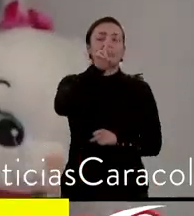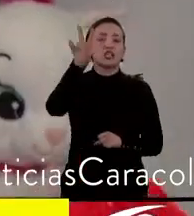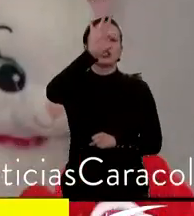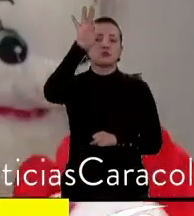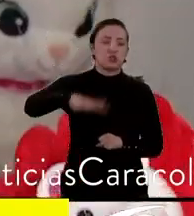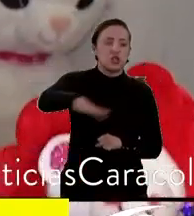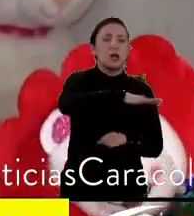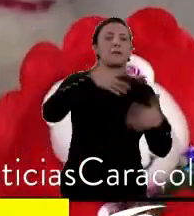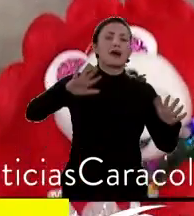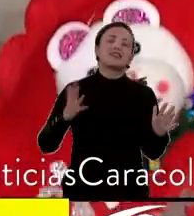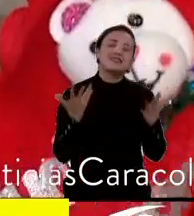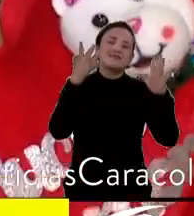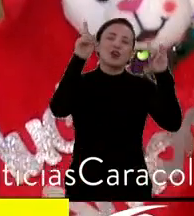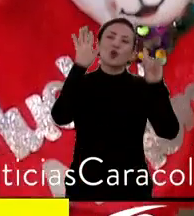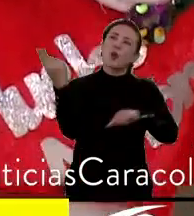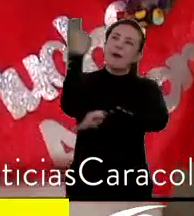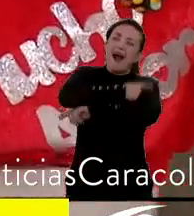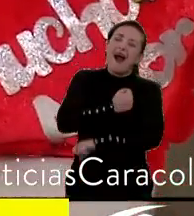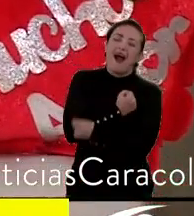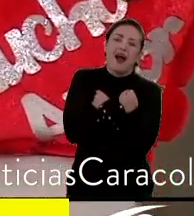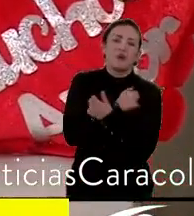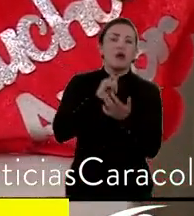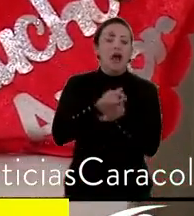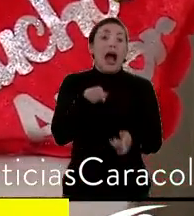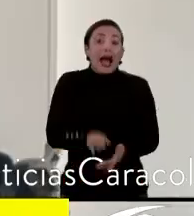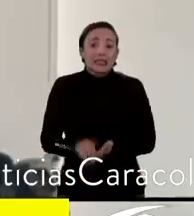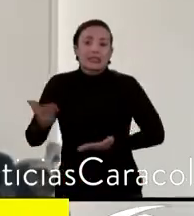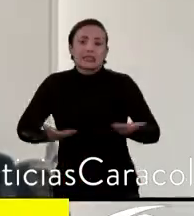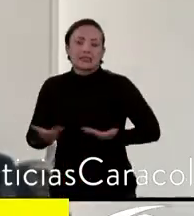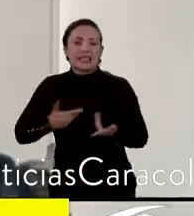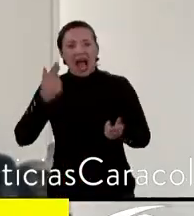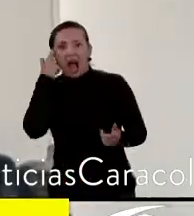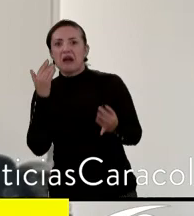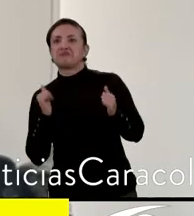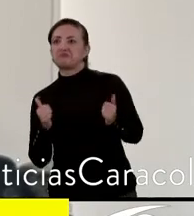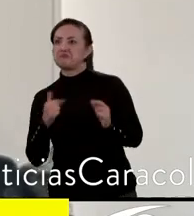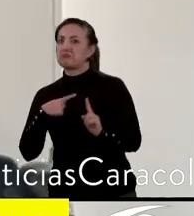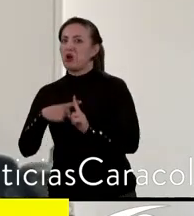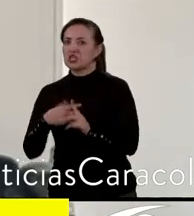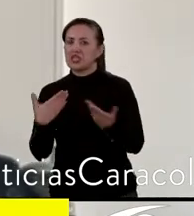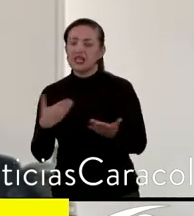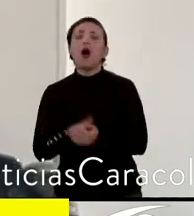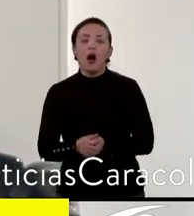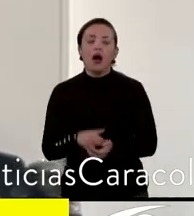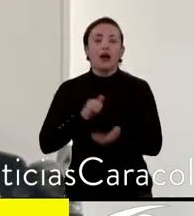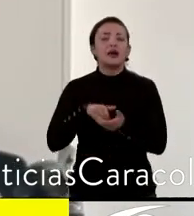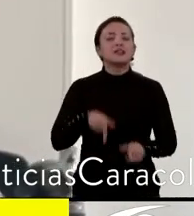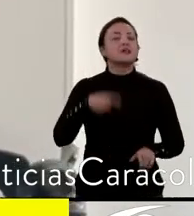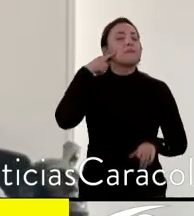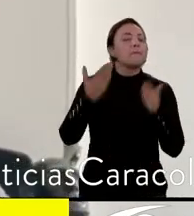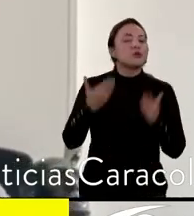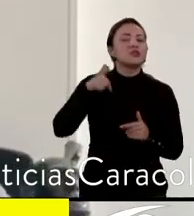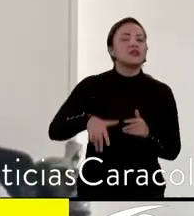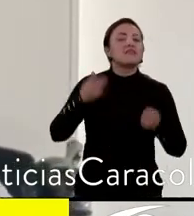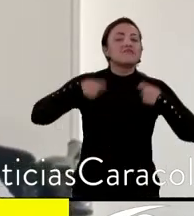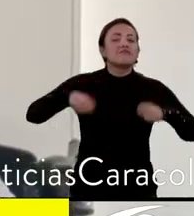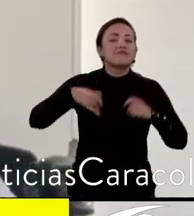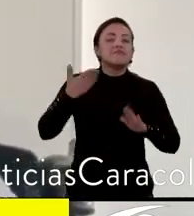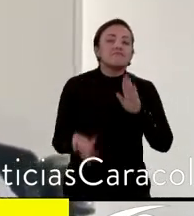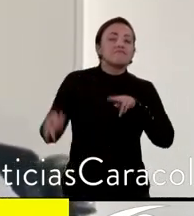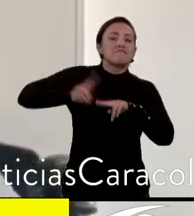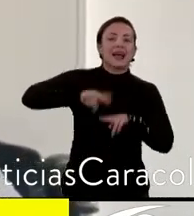romántica, razón por la que los comerciantes tienen buenas expectativas. Para este año esperamos un crecimiento en las ventas de un